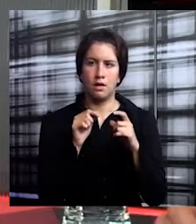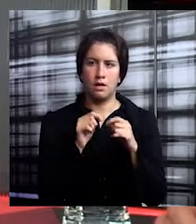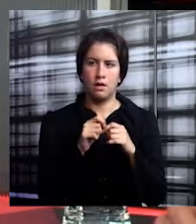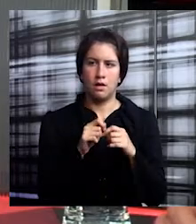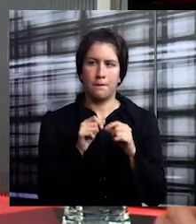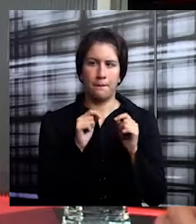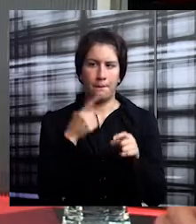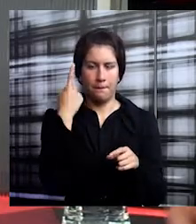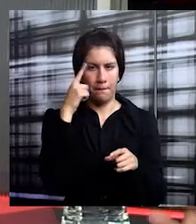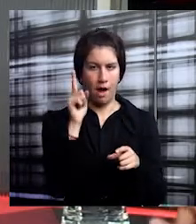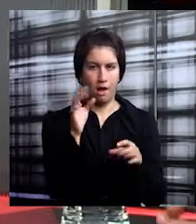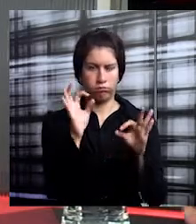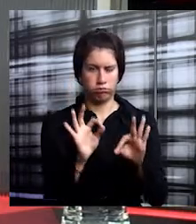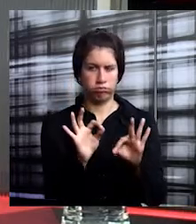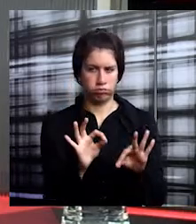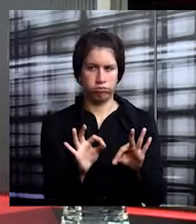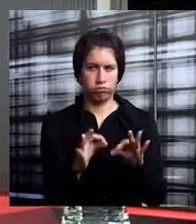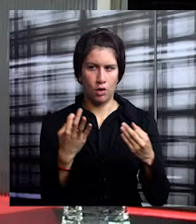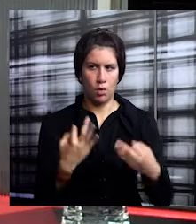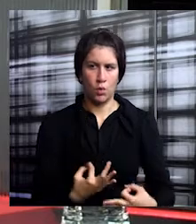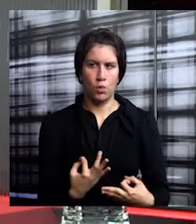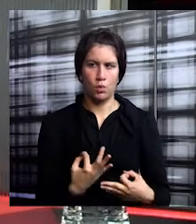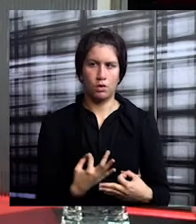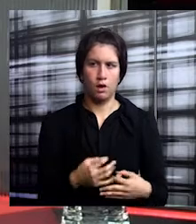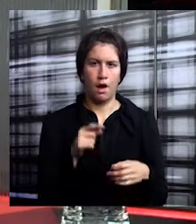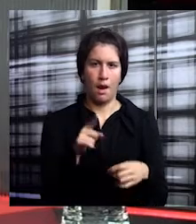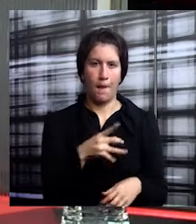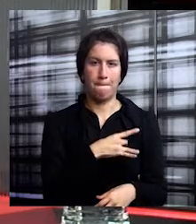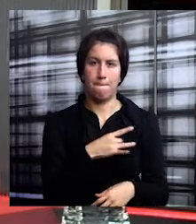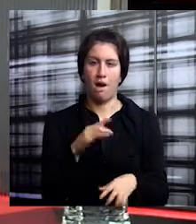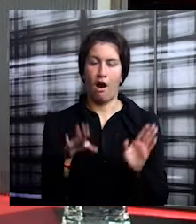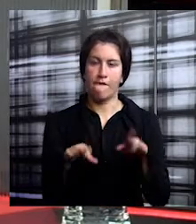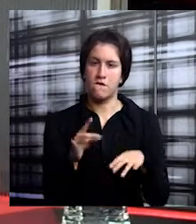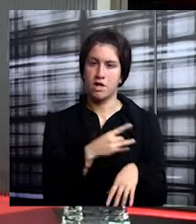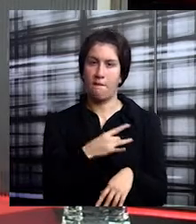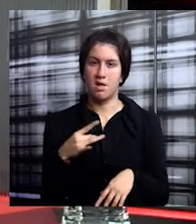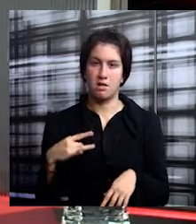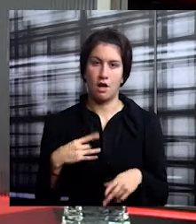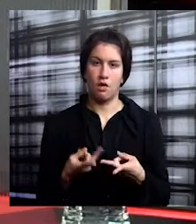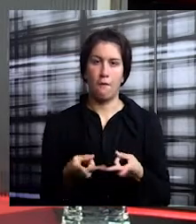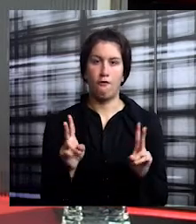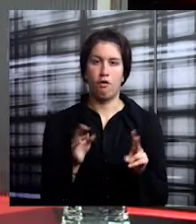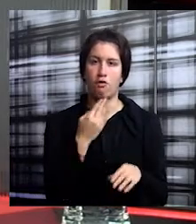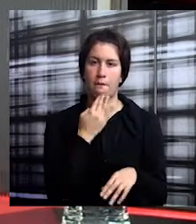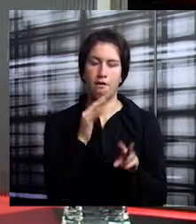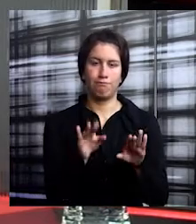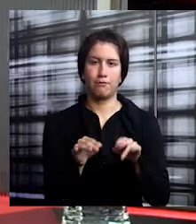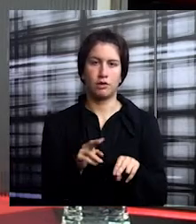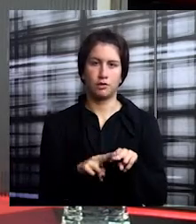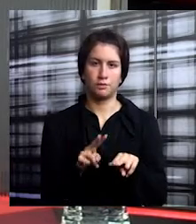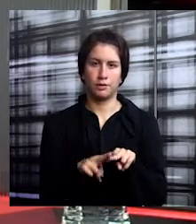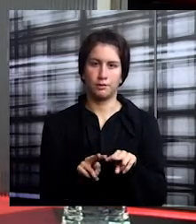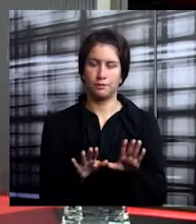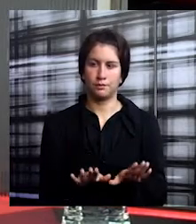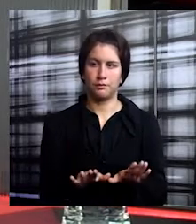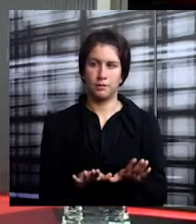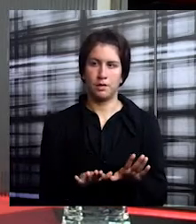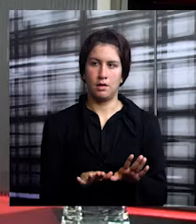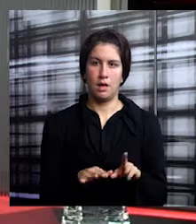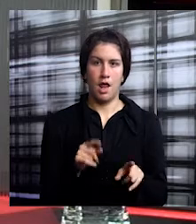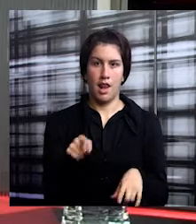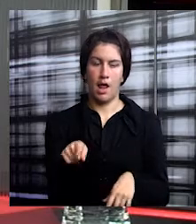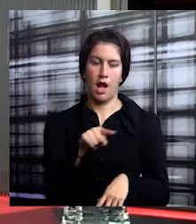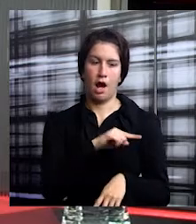Público también hace lo mismo. A veces también le echa la culpa a los jueces cuando el resultado no es el que esperaban, y